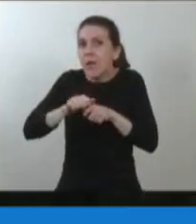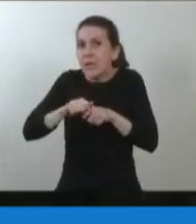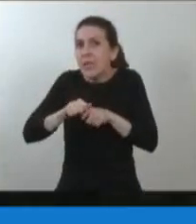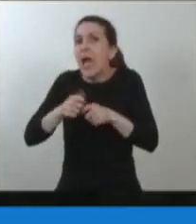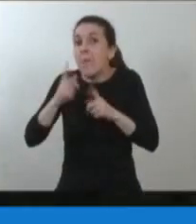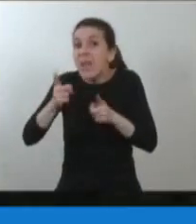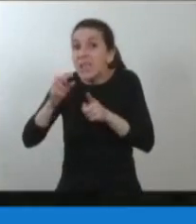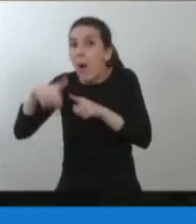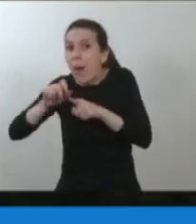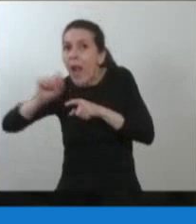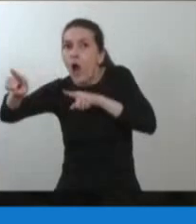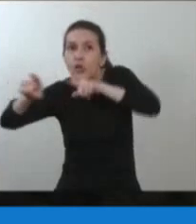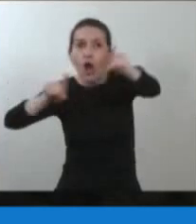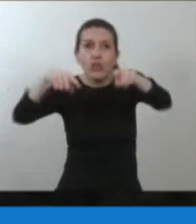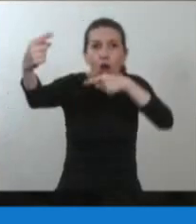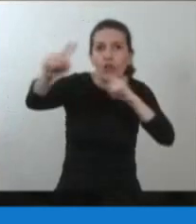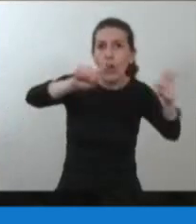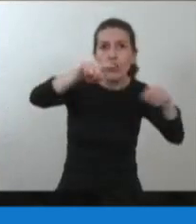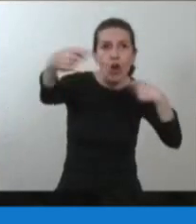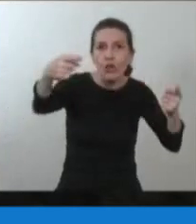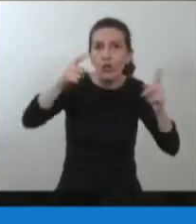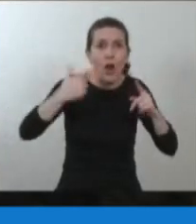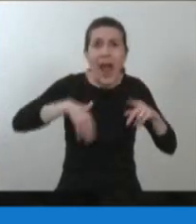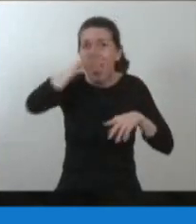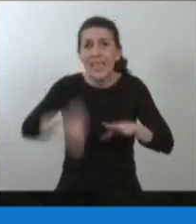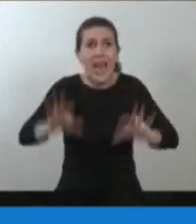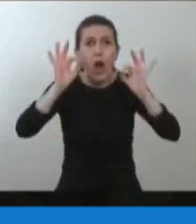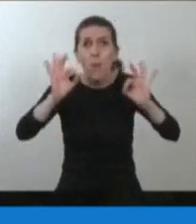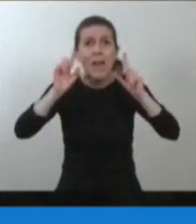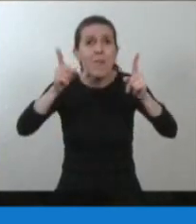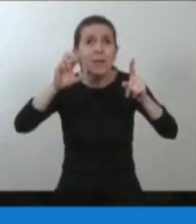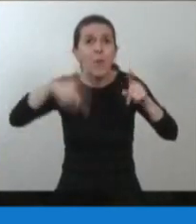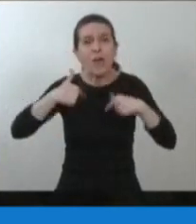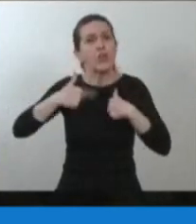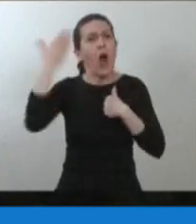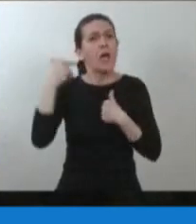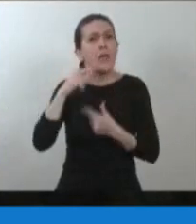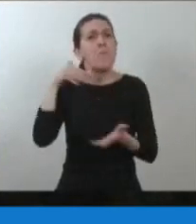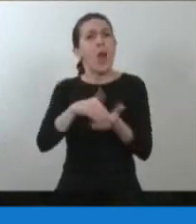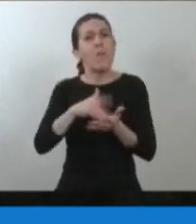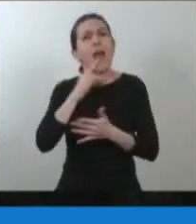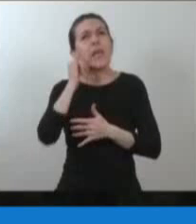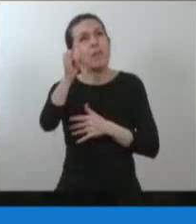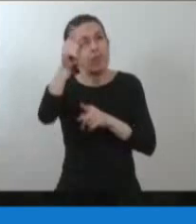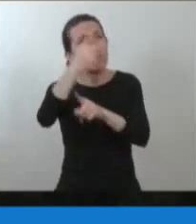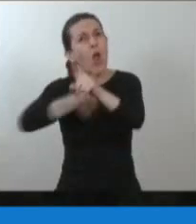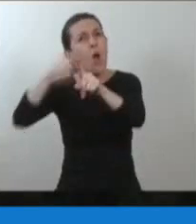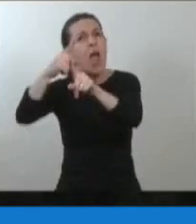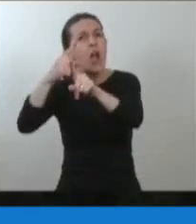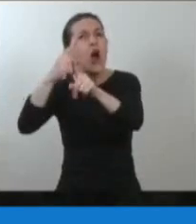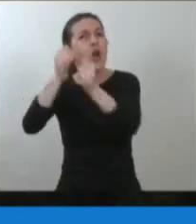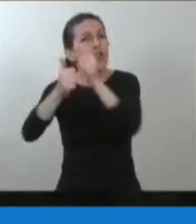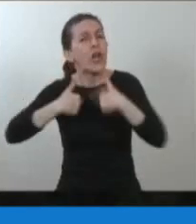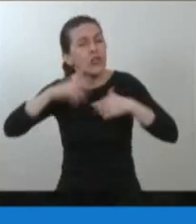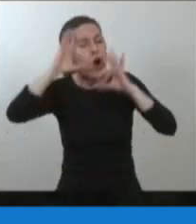municipios del interior y va a seguir en todo el país porque yo le prometí a rosario que sé lo que está pasando en